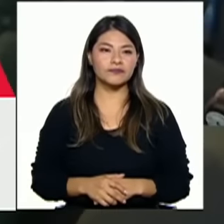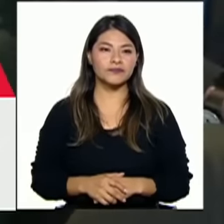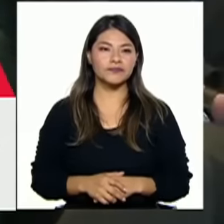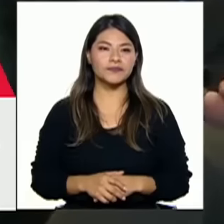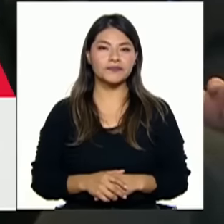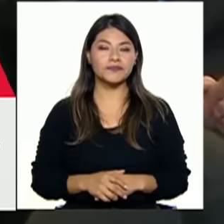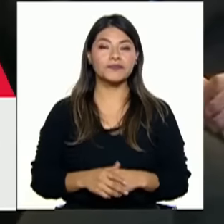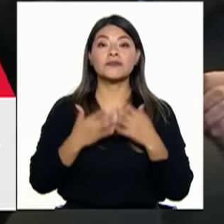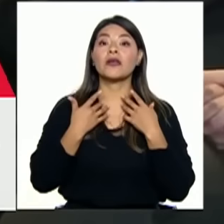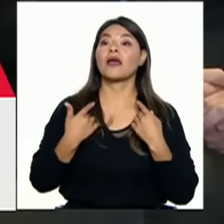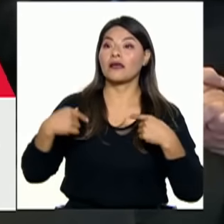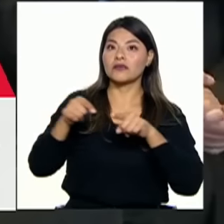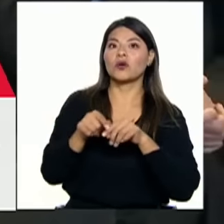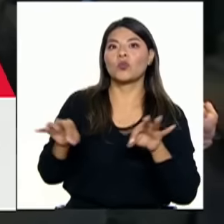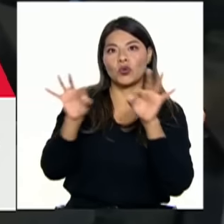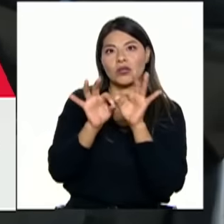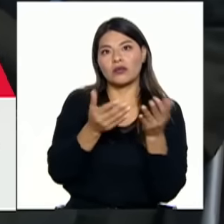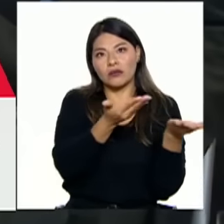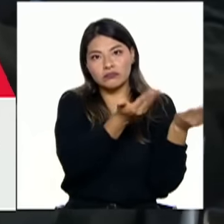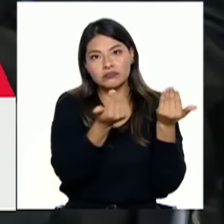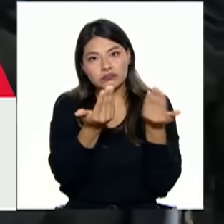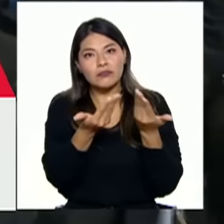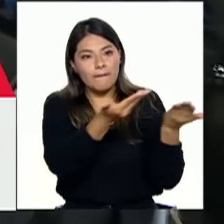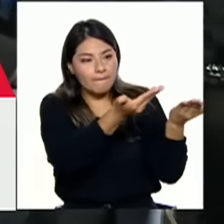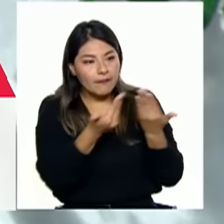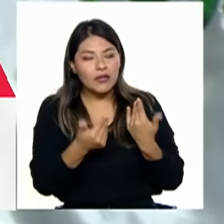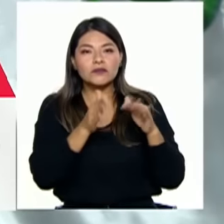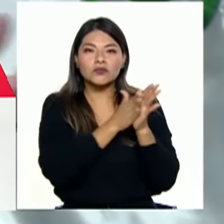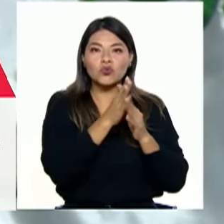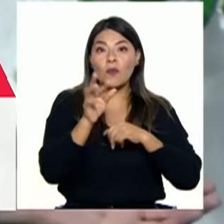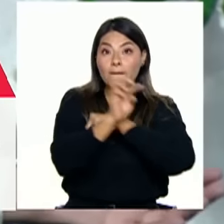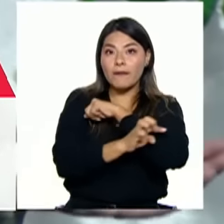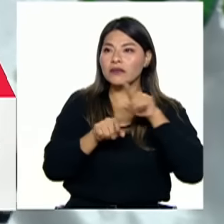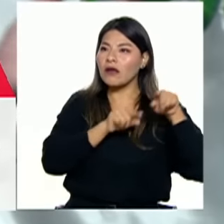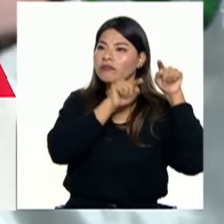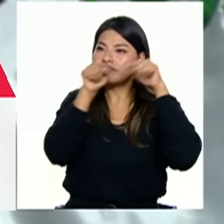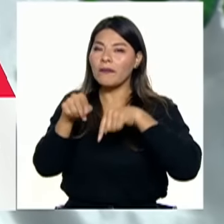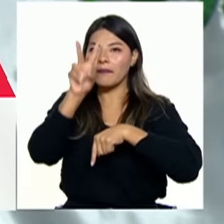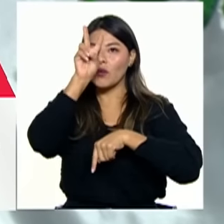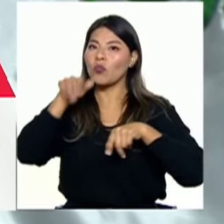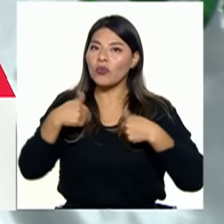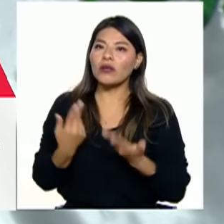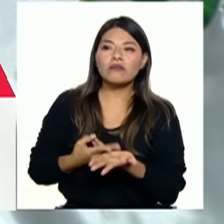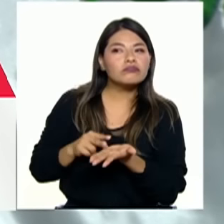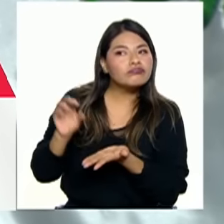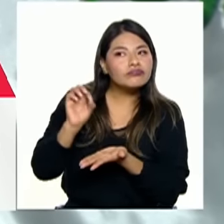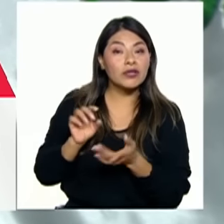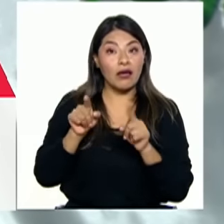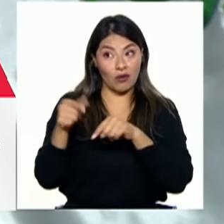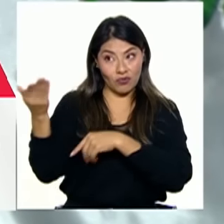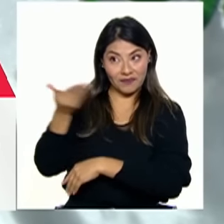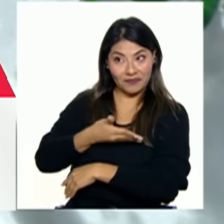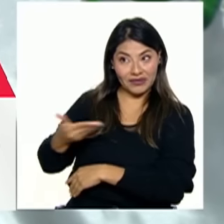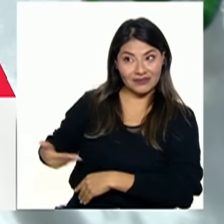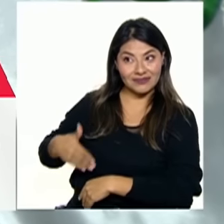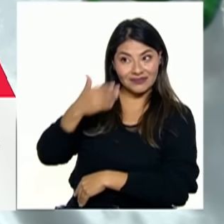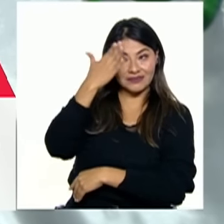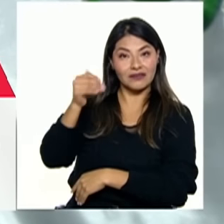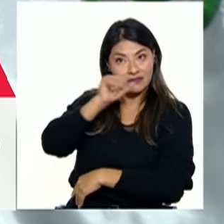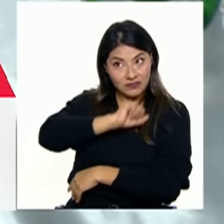Es la forma de atraer grandes inversiones. Y así lo podrá hacer la señora presidente en su próximo viaje a China, al que estaremos